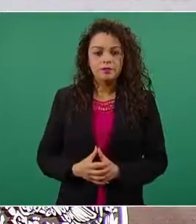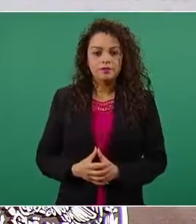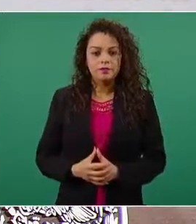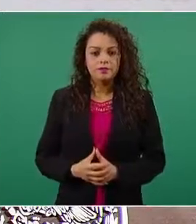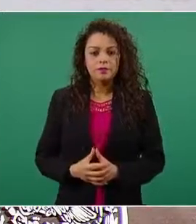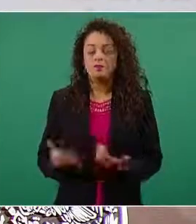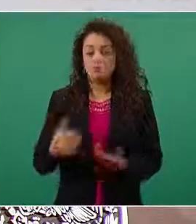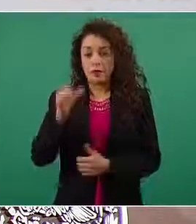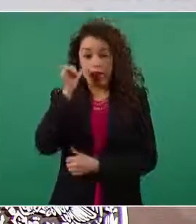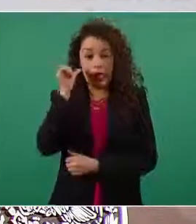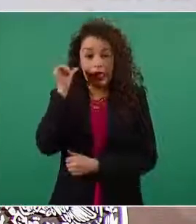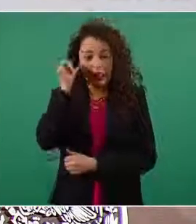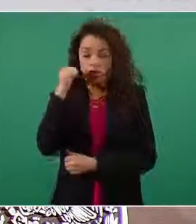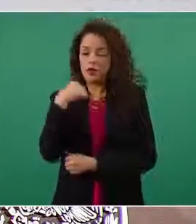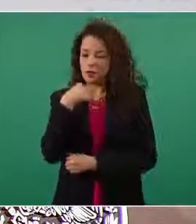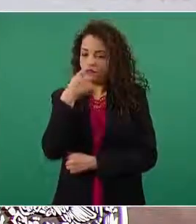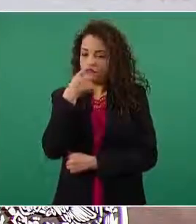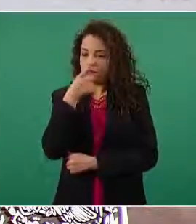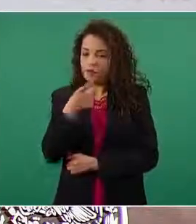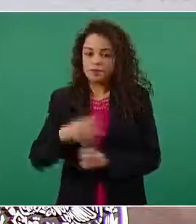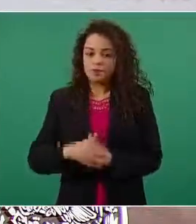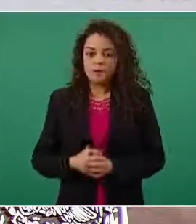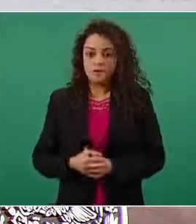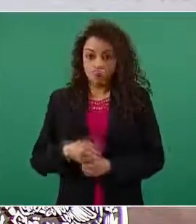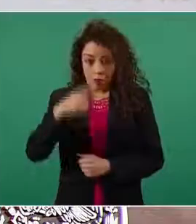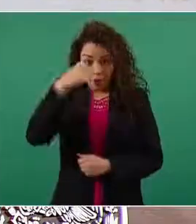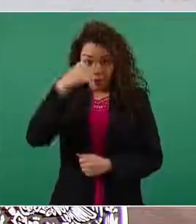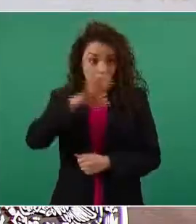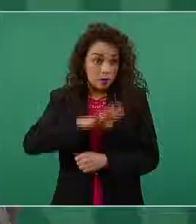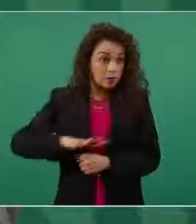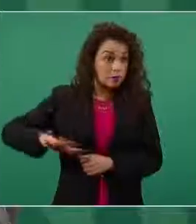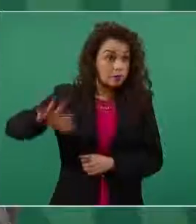Yo les decía ayer que no hay defensores del pueblo,